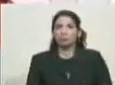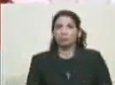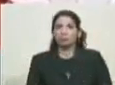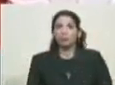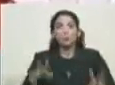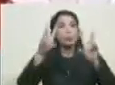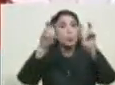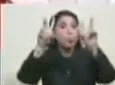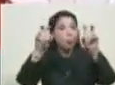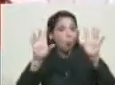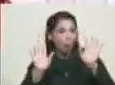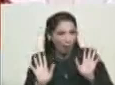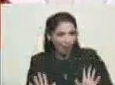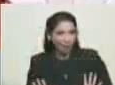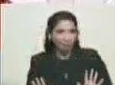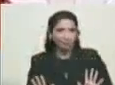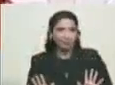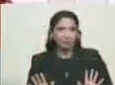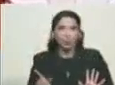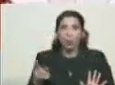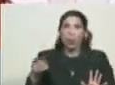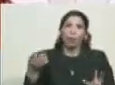supuesto, estruendo,